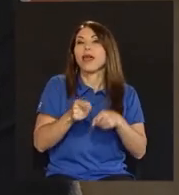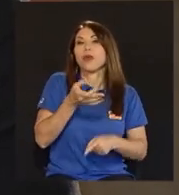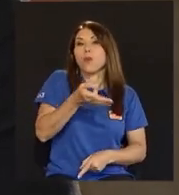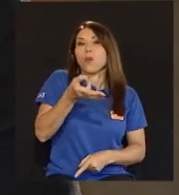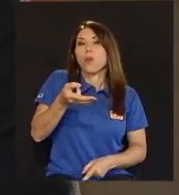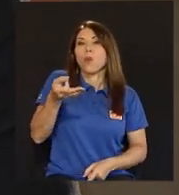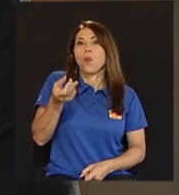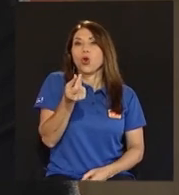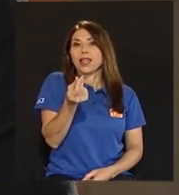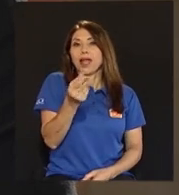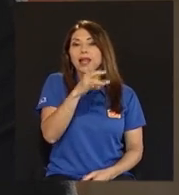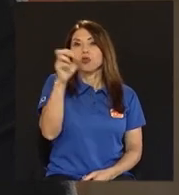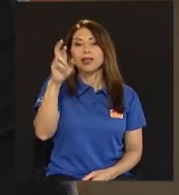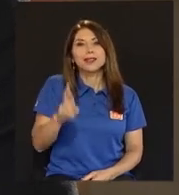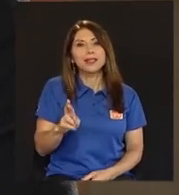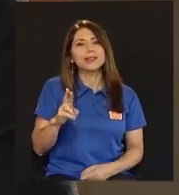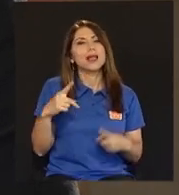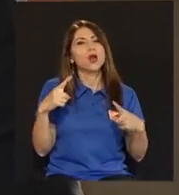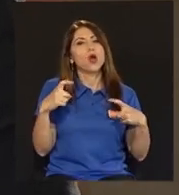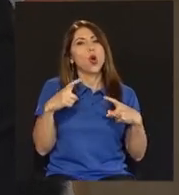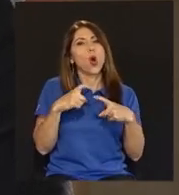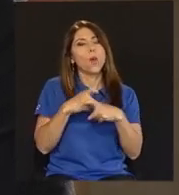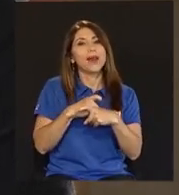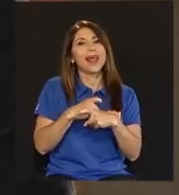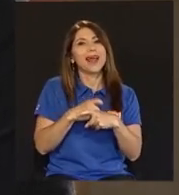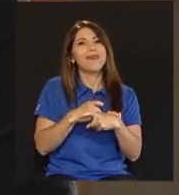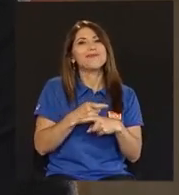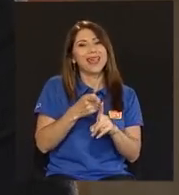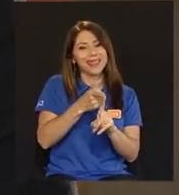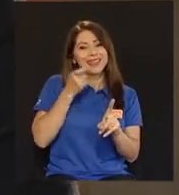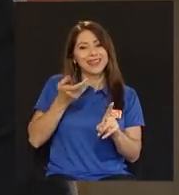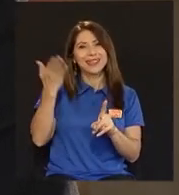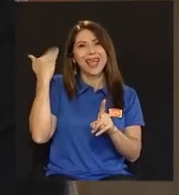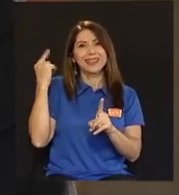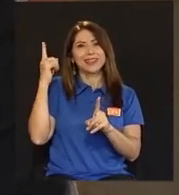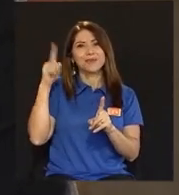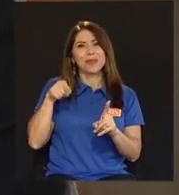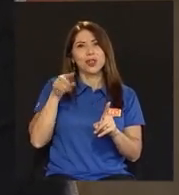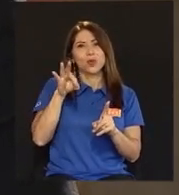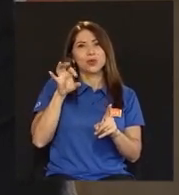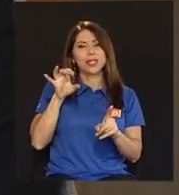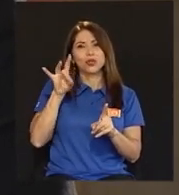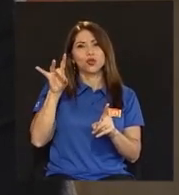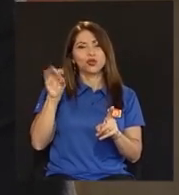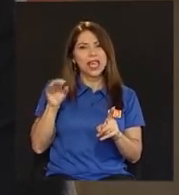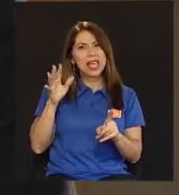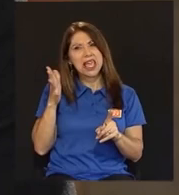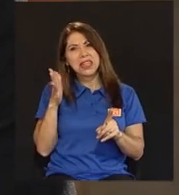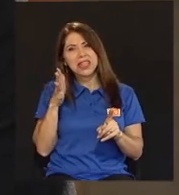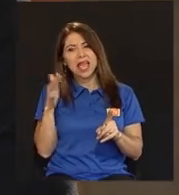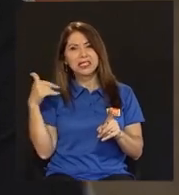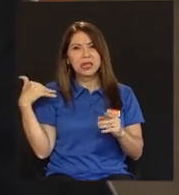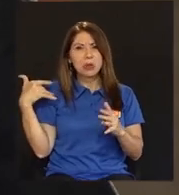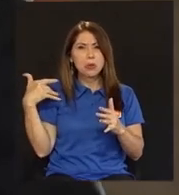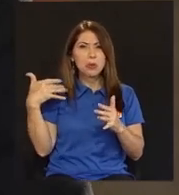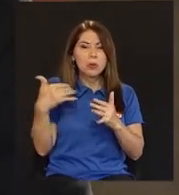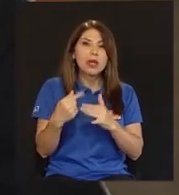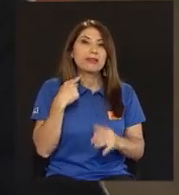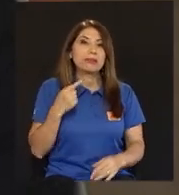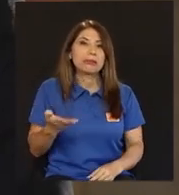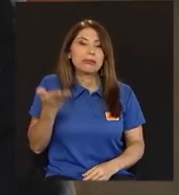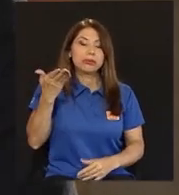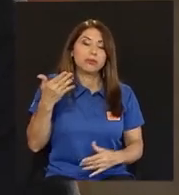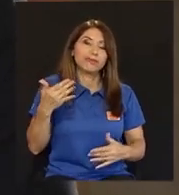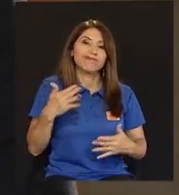compleja. Venimos de una época, de la crisis de los 80, en términos de inflación, algo muy lamentable. Costa Rica por